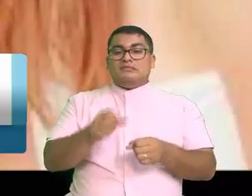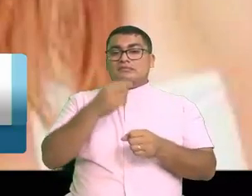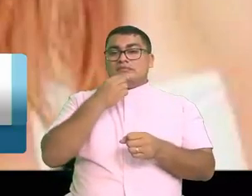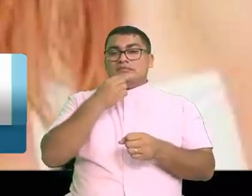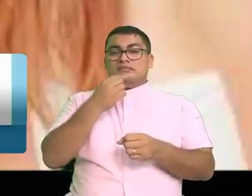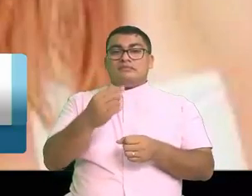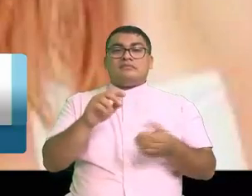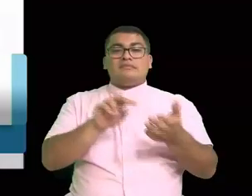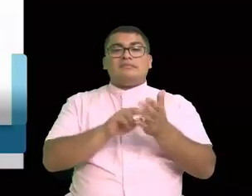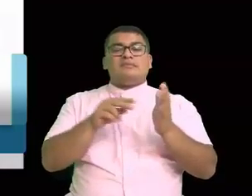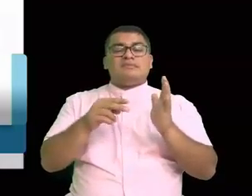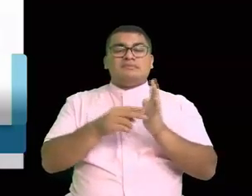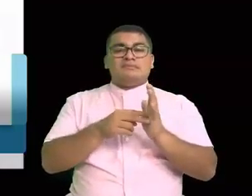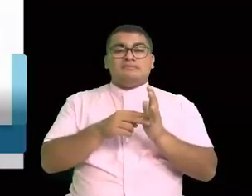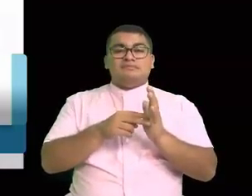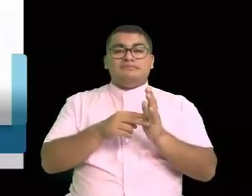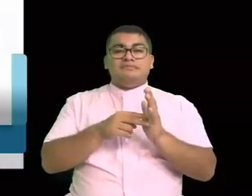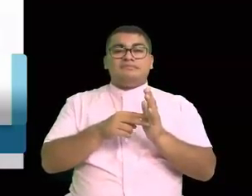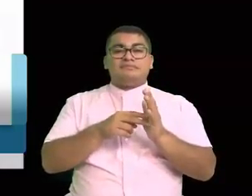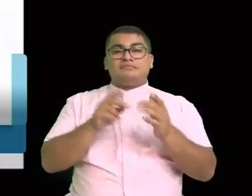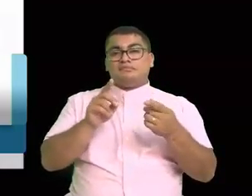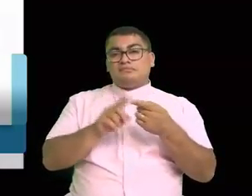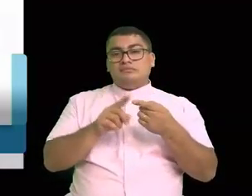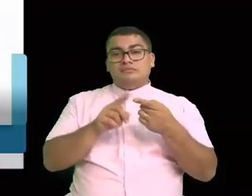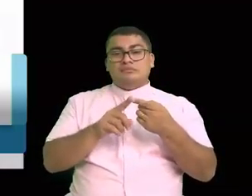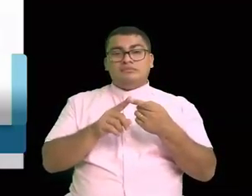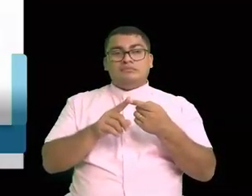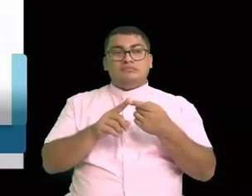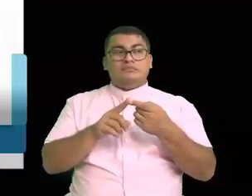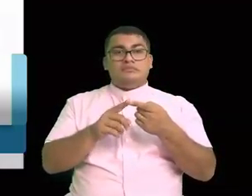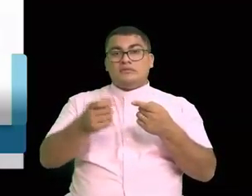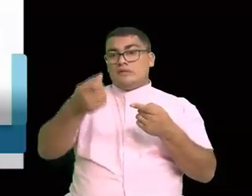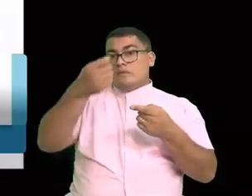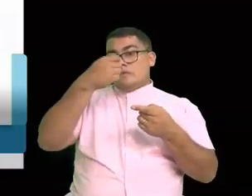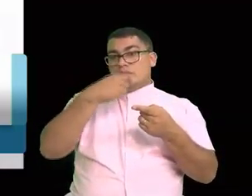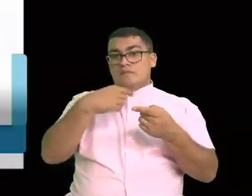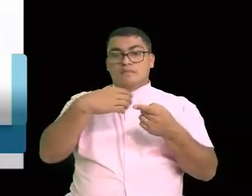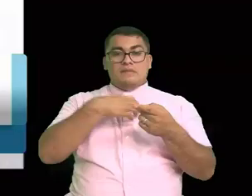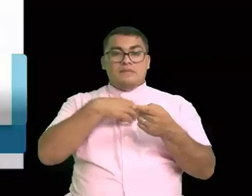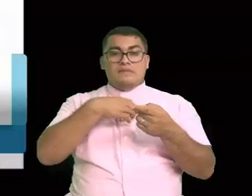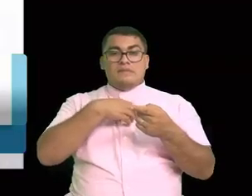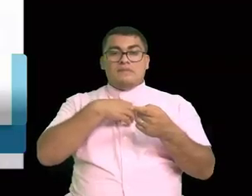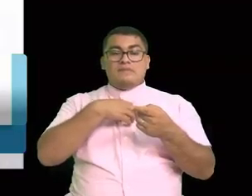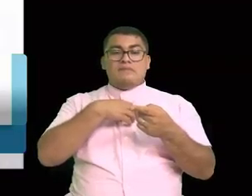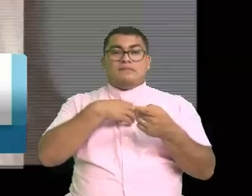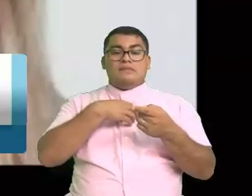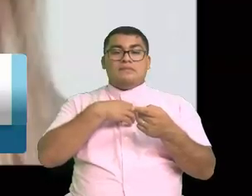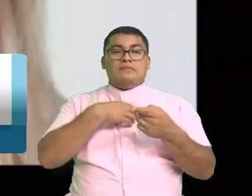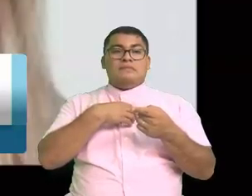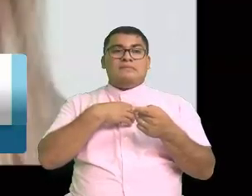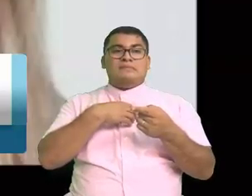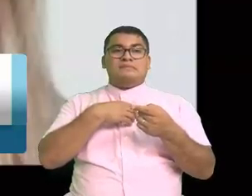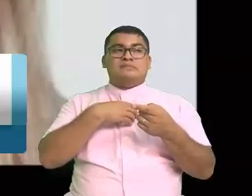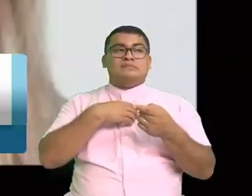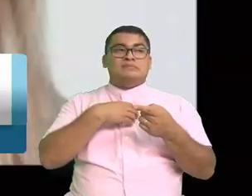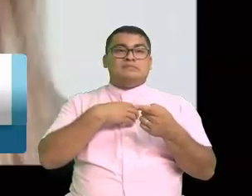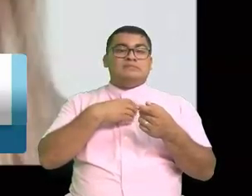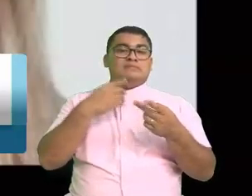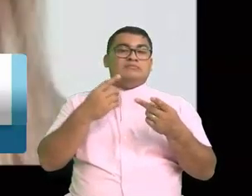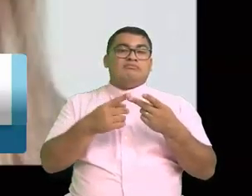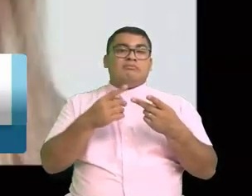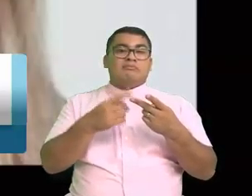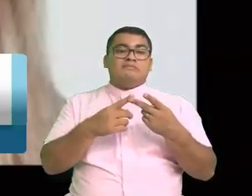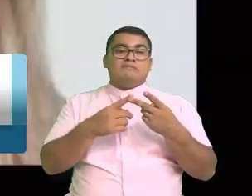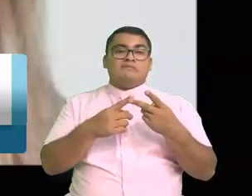te predisponen, uno, la automedicación, ¿verdad? Primero, la